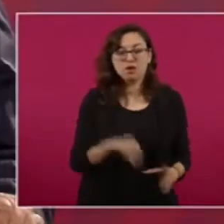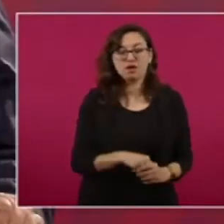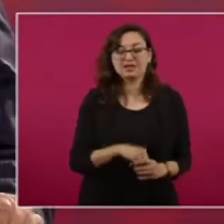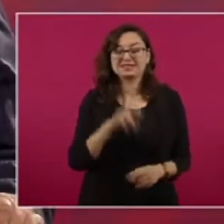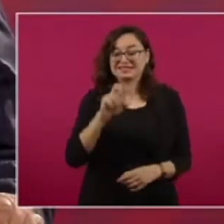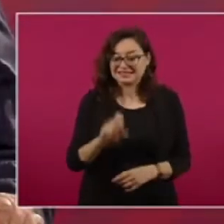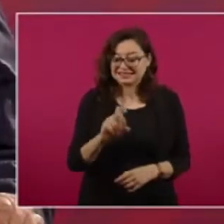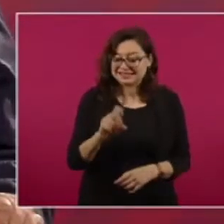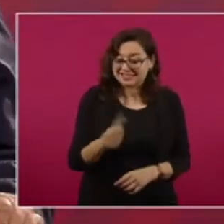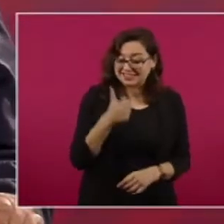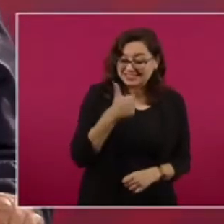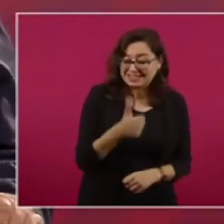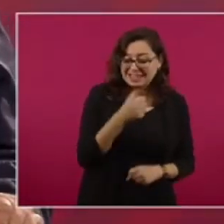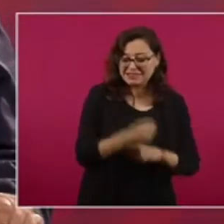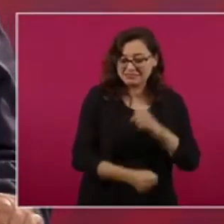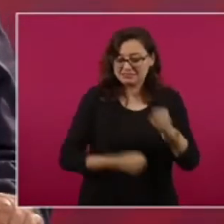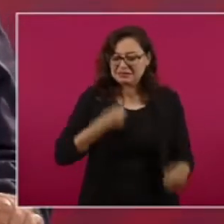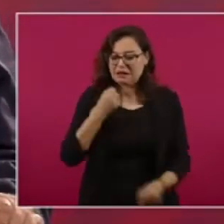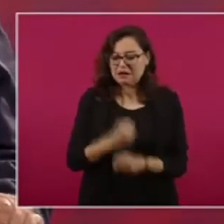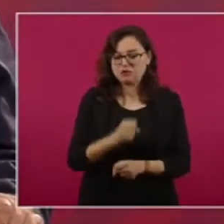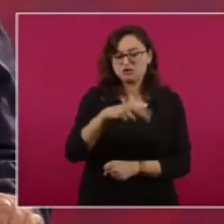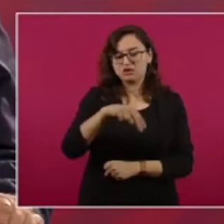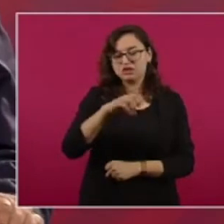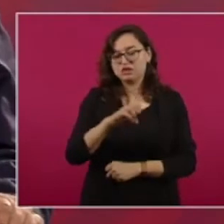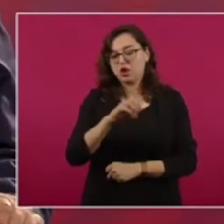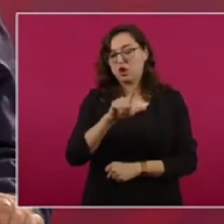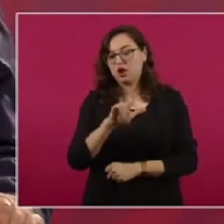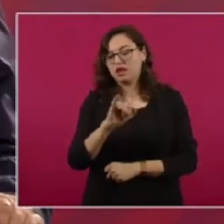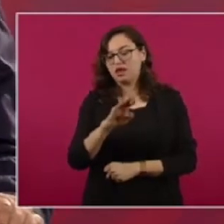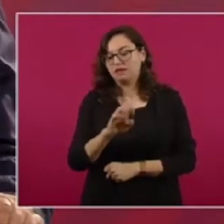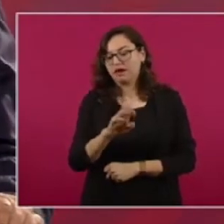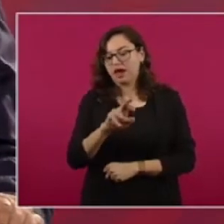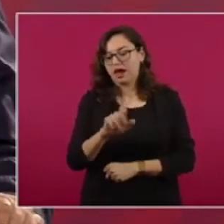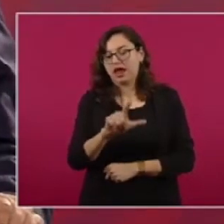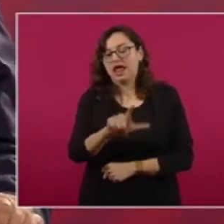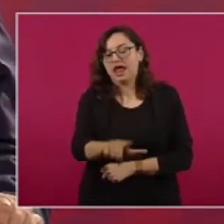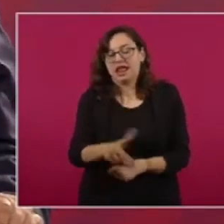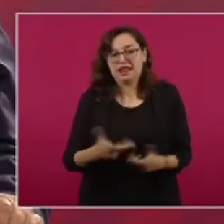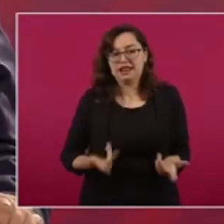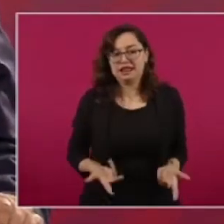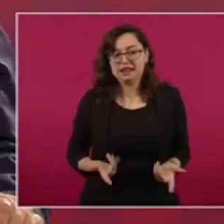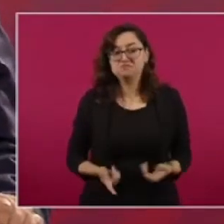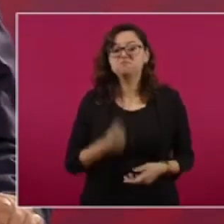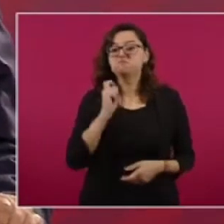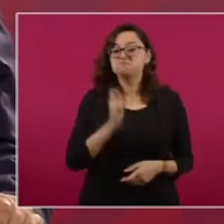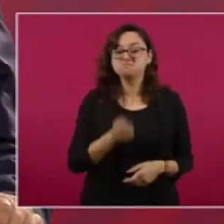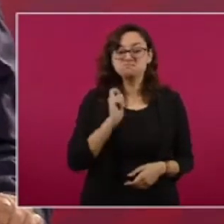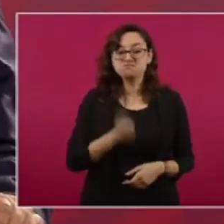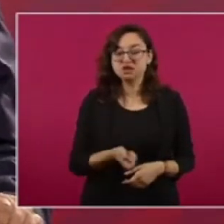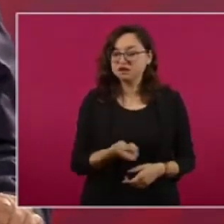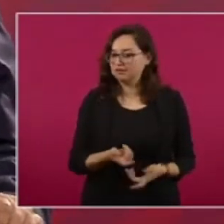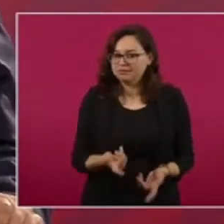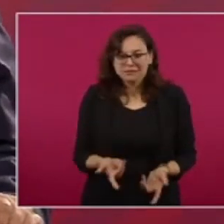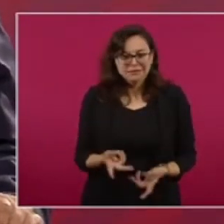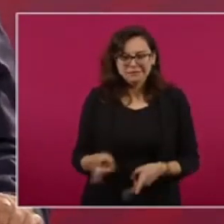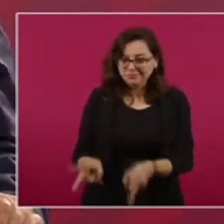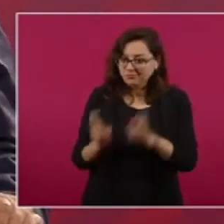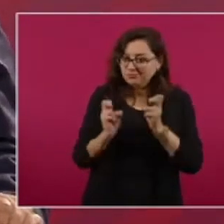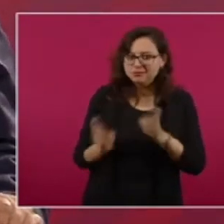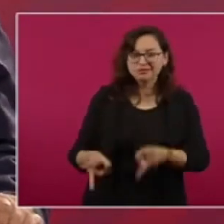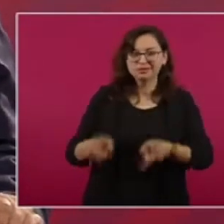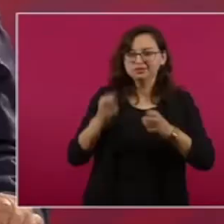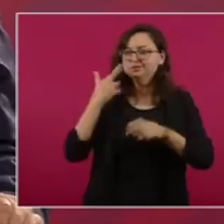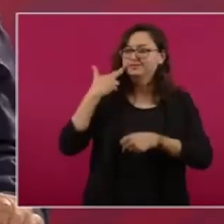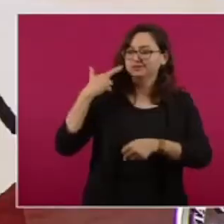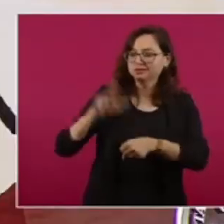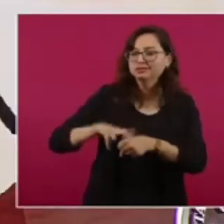36 años el periodo neoliberal, que es sinónimo de robo, de